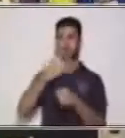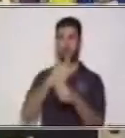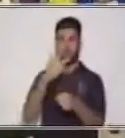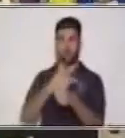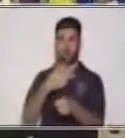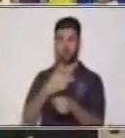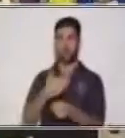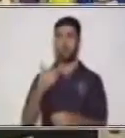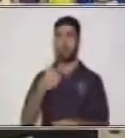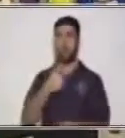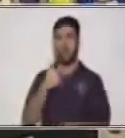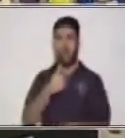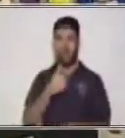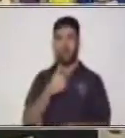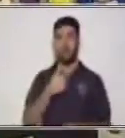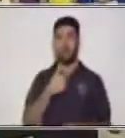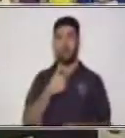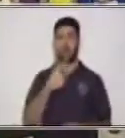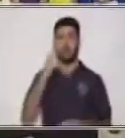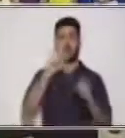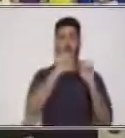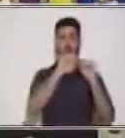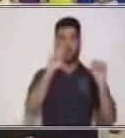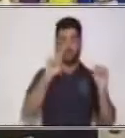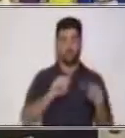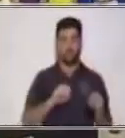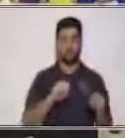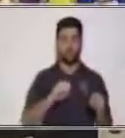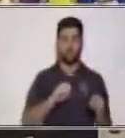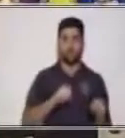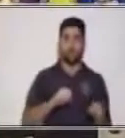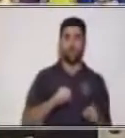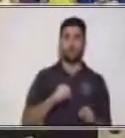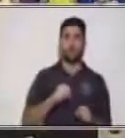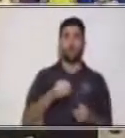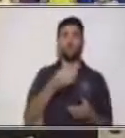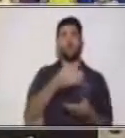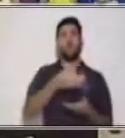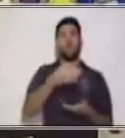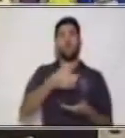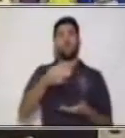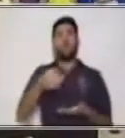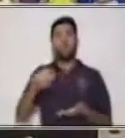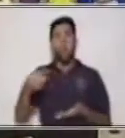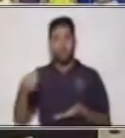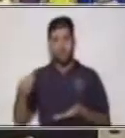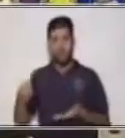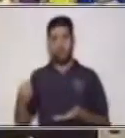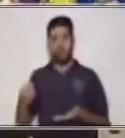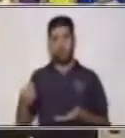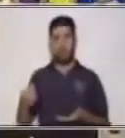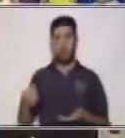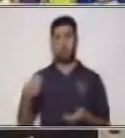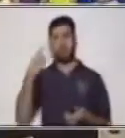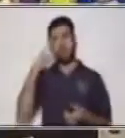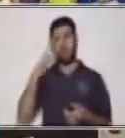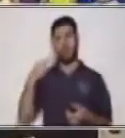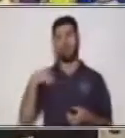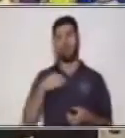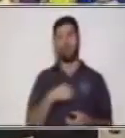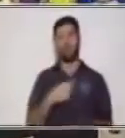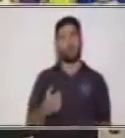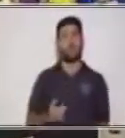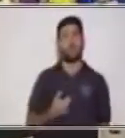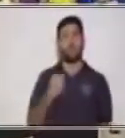tenemos un sistema de monedas o de pagar nosotros, ¿verdad?